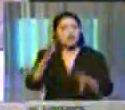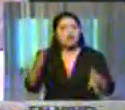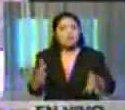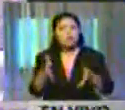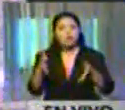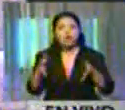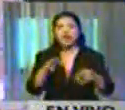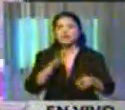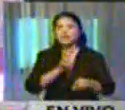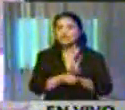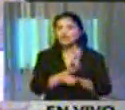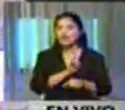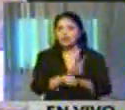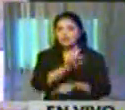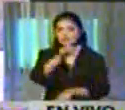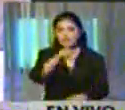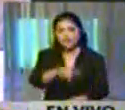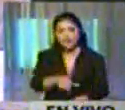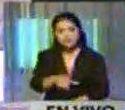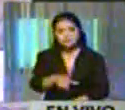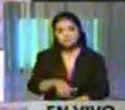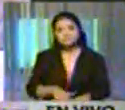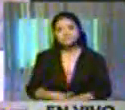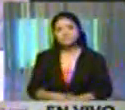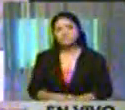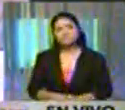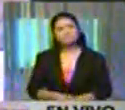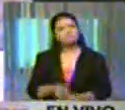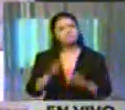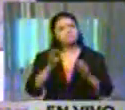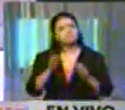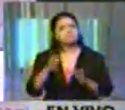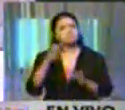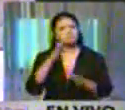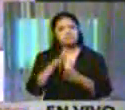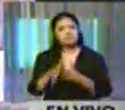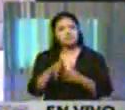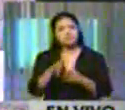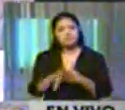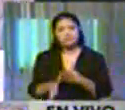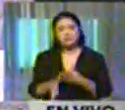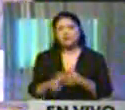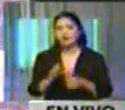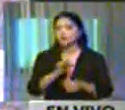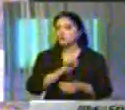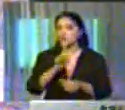eventos de violencia es precisamente para impedir que esta verdad fuera.